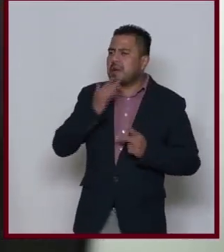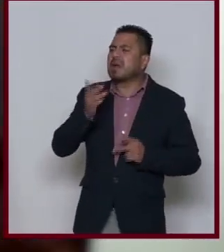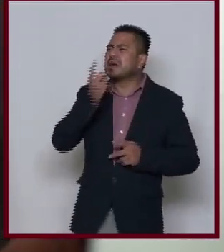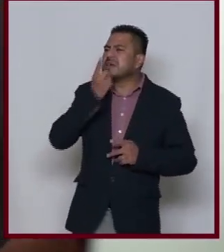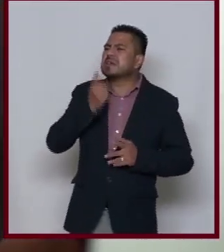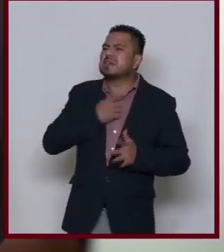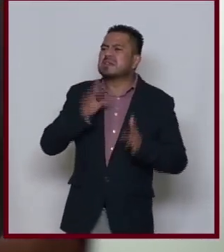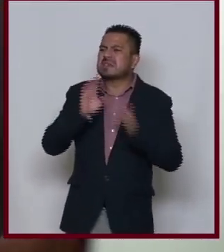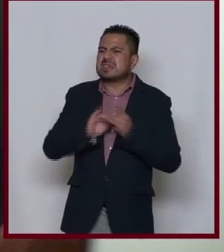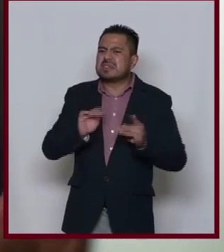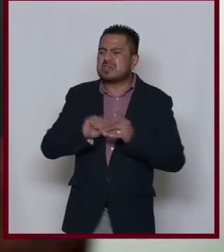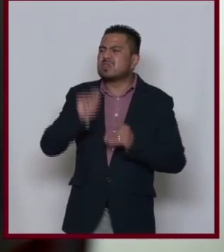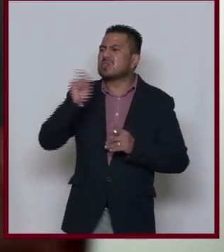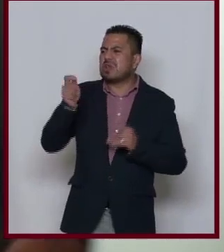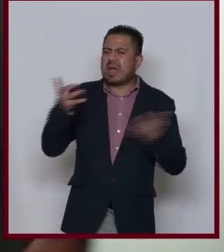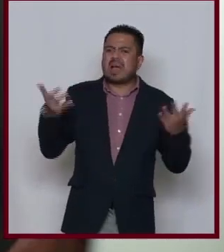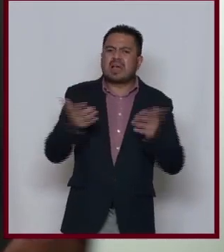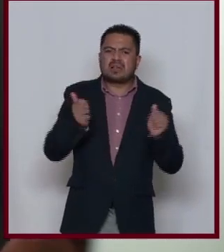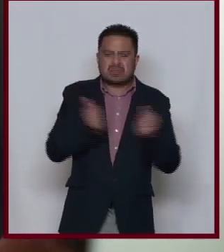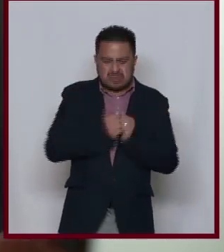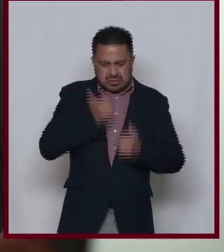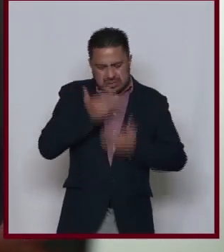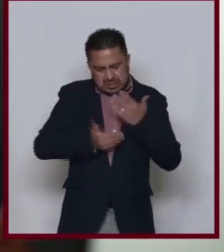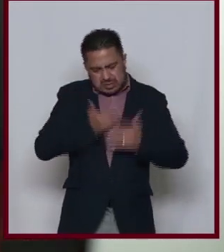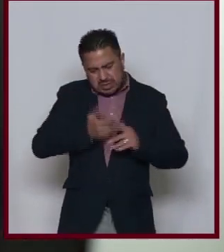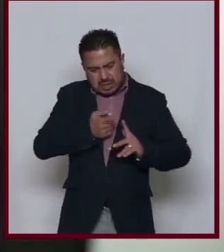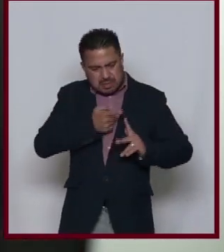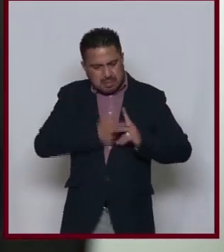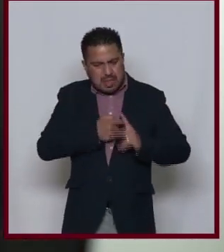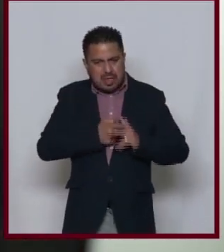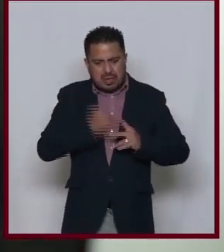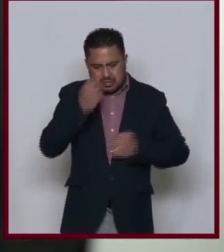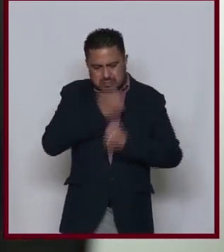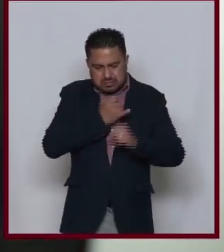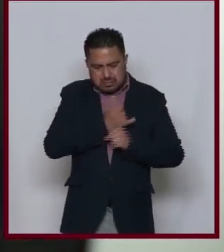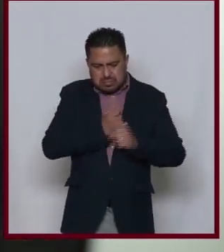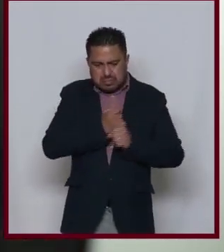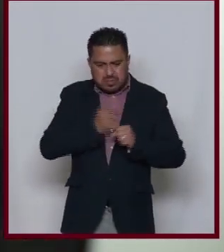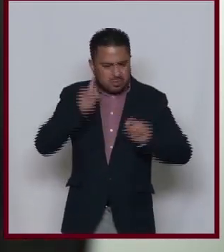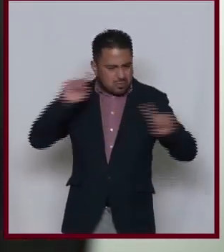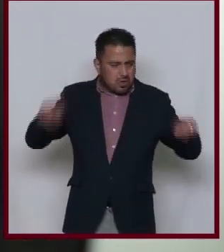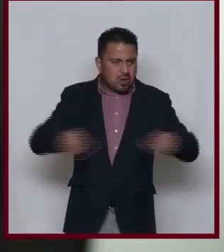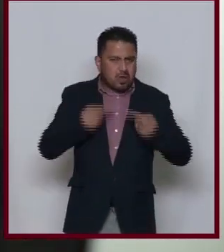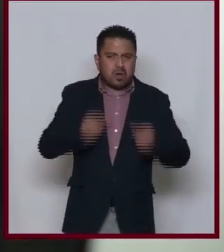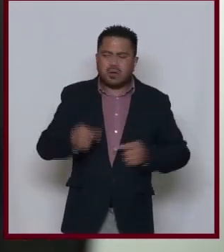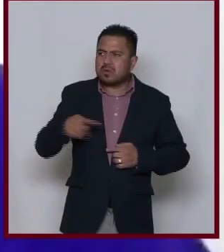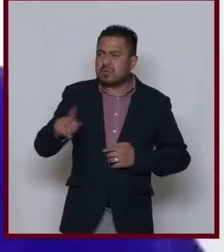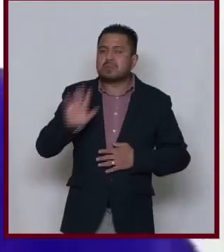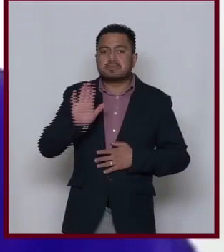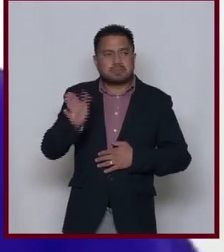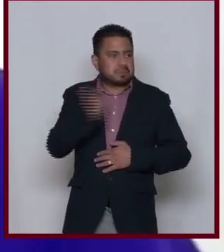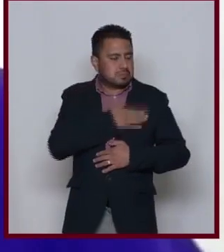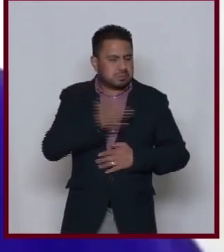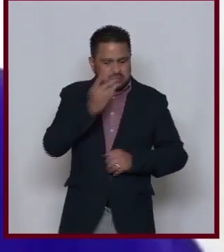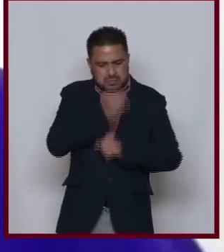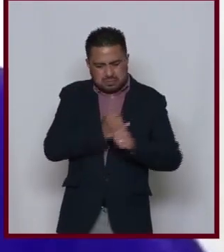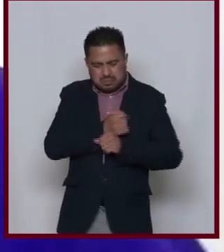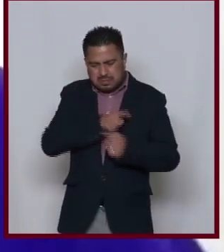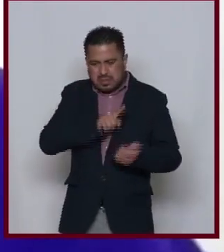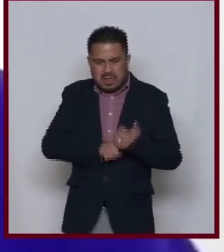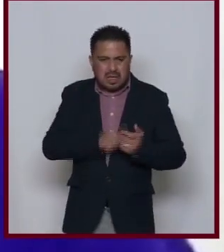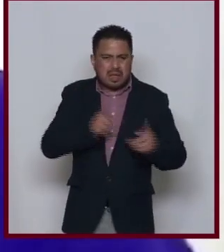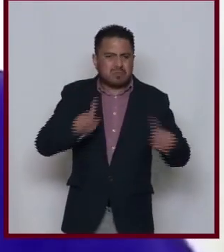de qué es lo que haces de esto de estudiar matemáticas y el análisis armónico. Pues bueno, el análisis